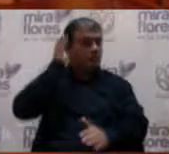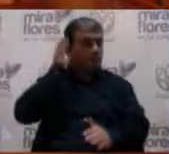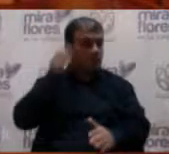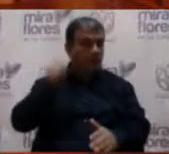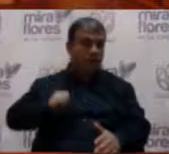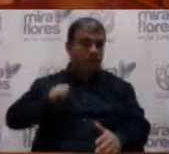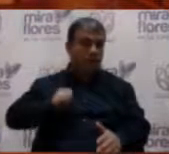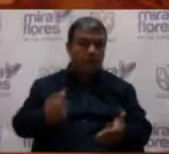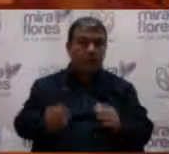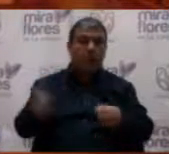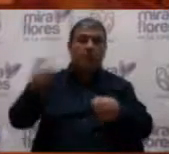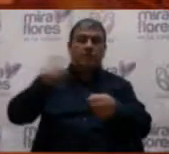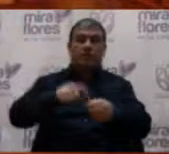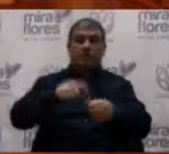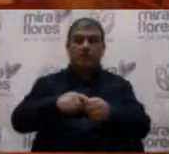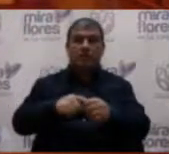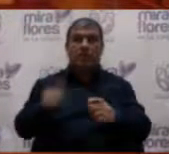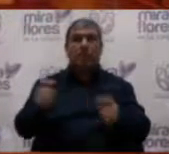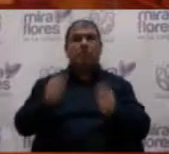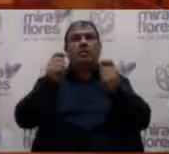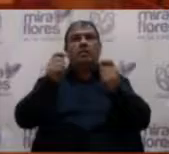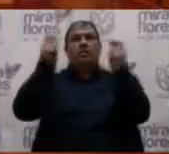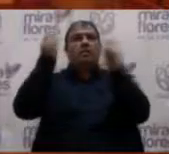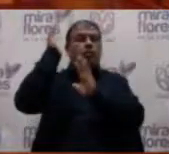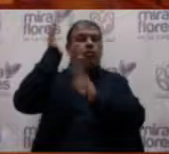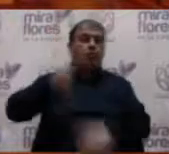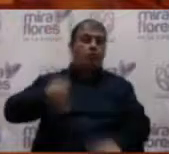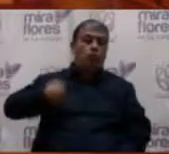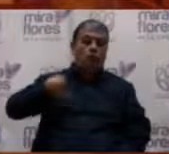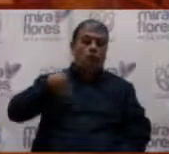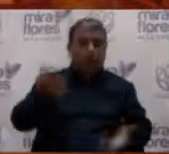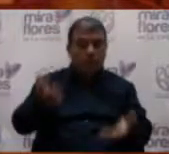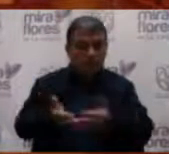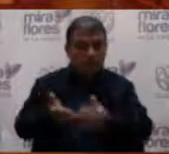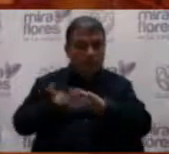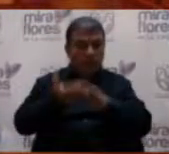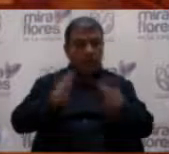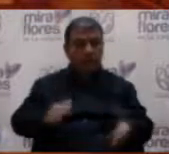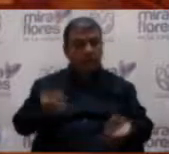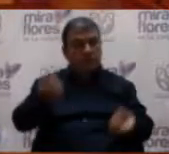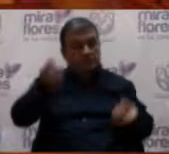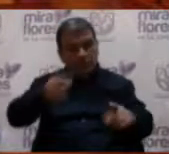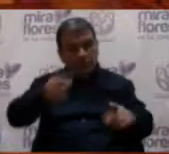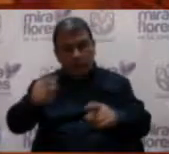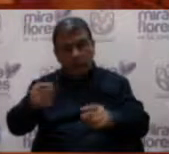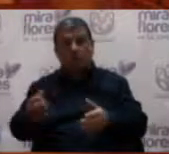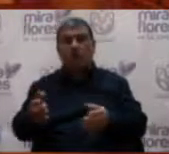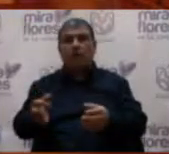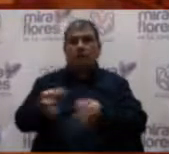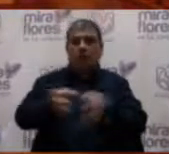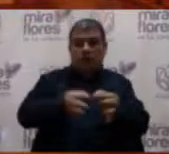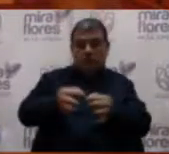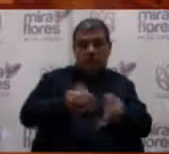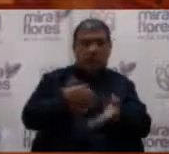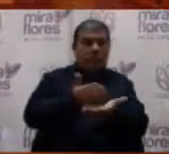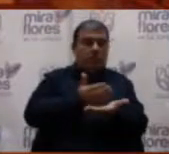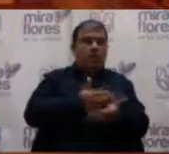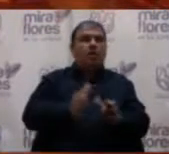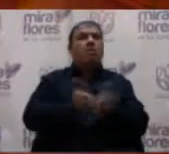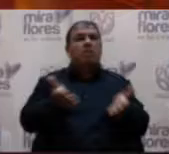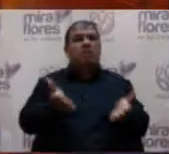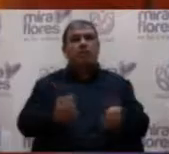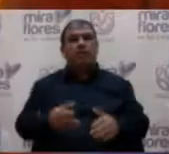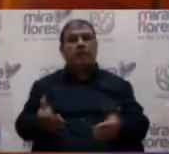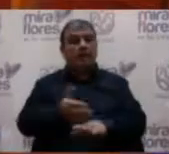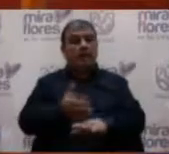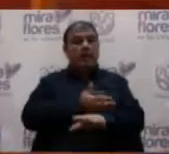Municipalidad de Miraflores participe en el foro Juventud por la Paz, de conformidad con las consideraciones expuestas en el presente acuerdo.